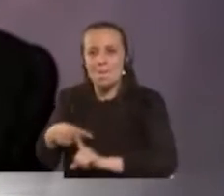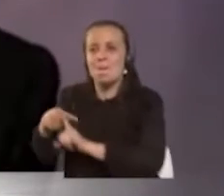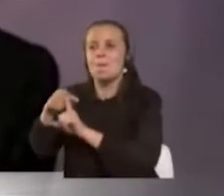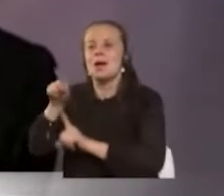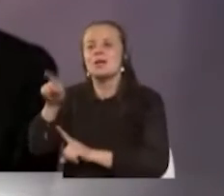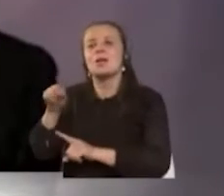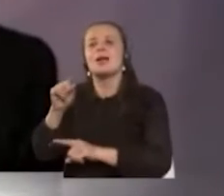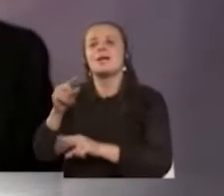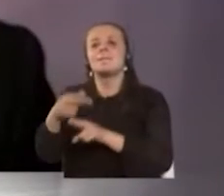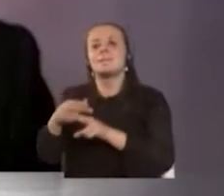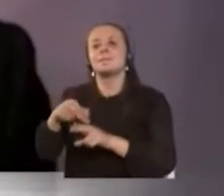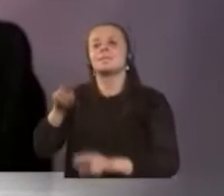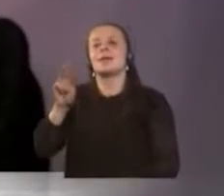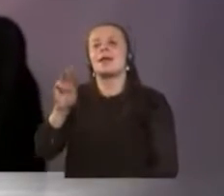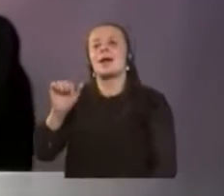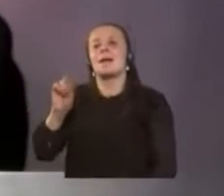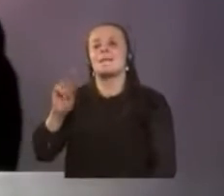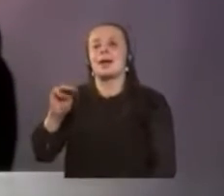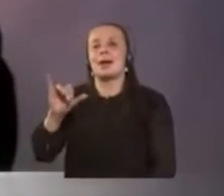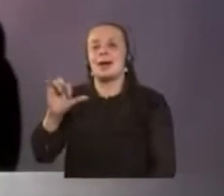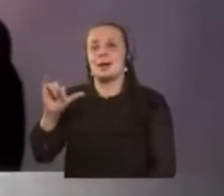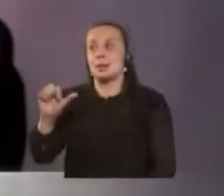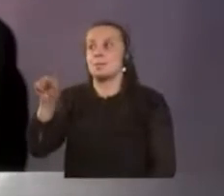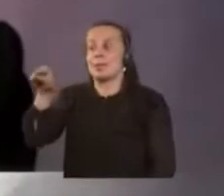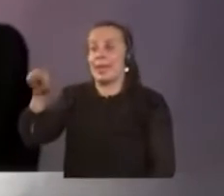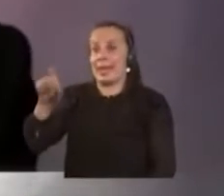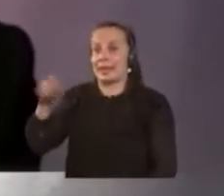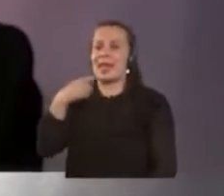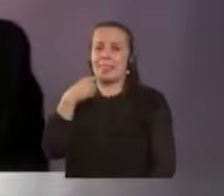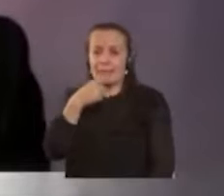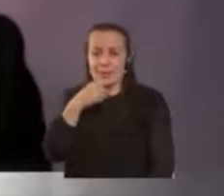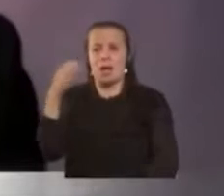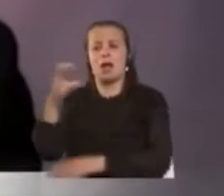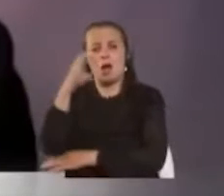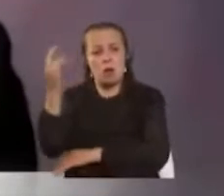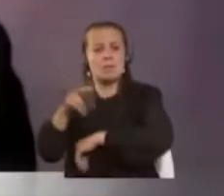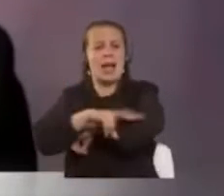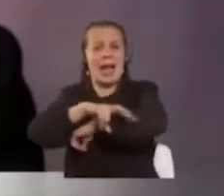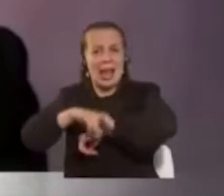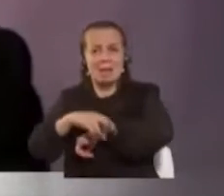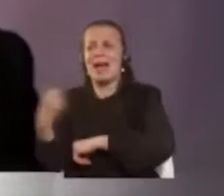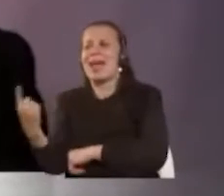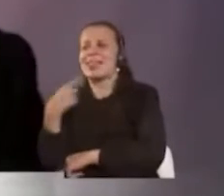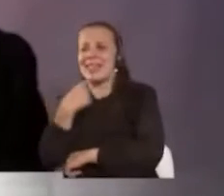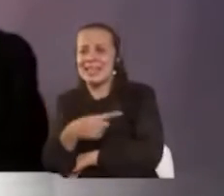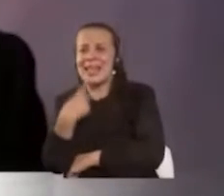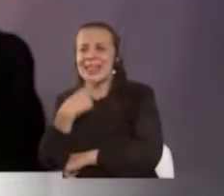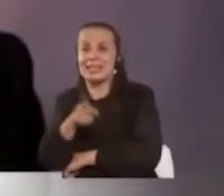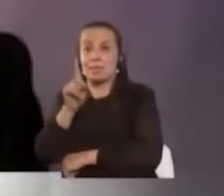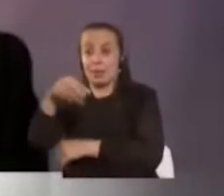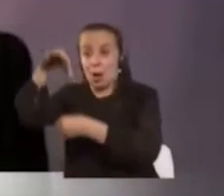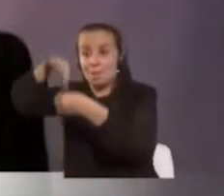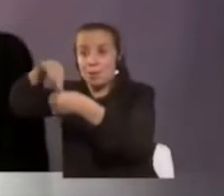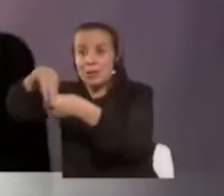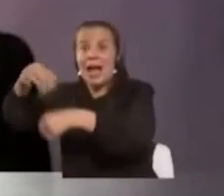Maya Villazón, señaló que en Colombia se robaban, hacían fraude electoral antes de